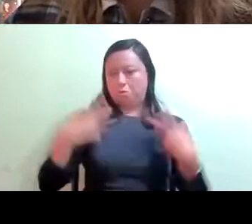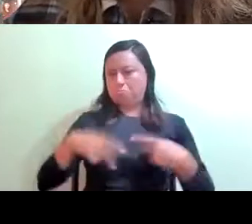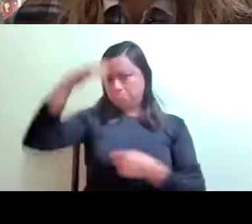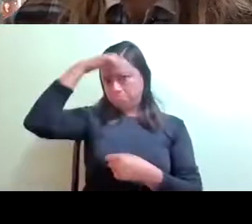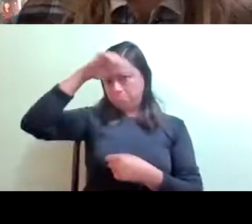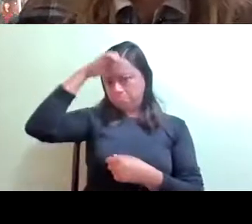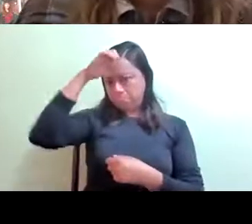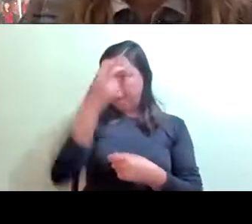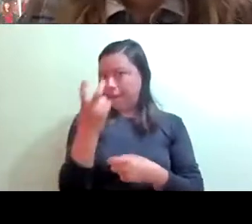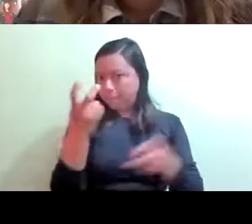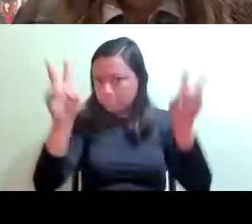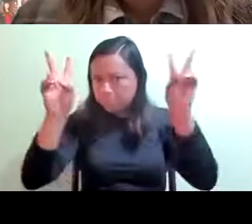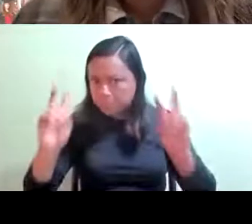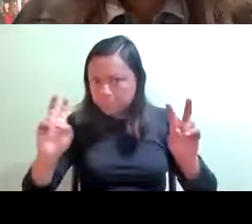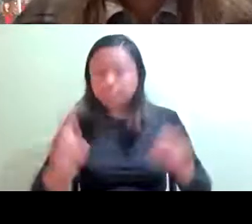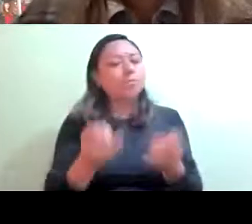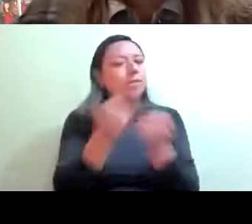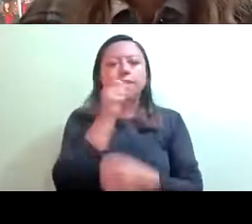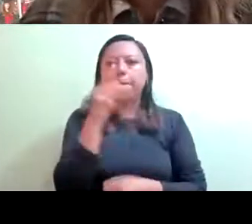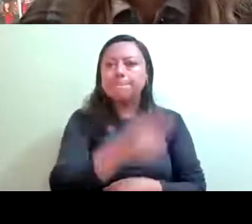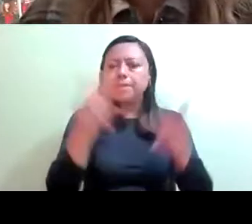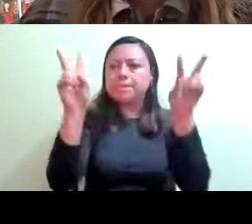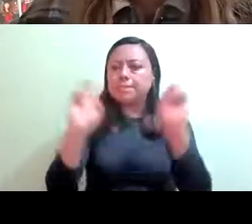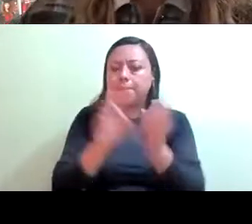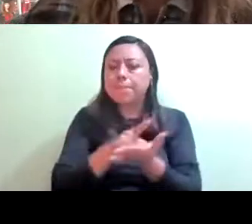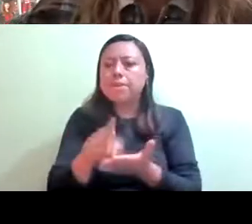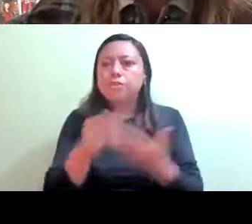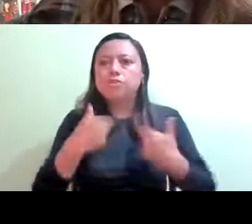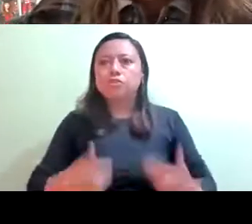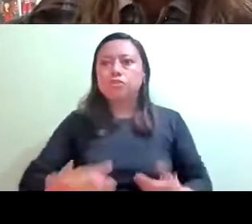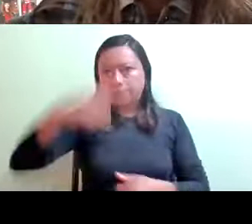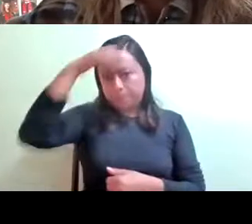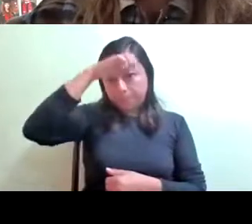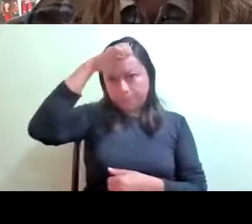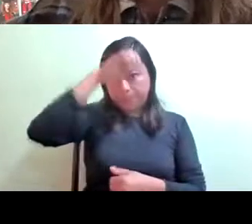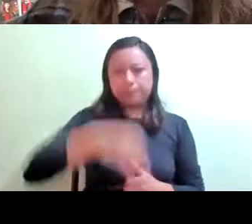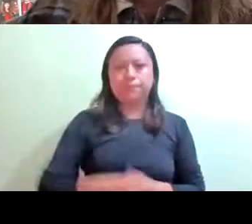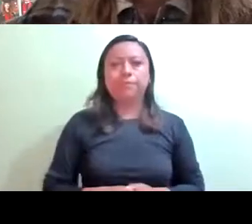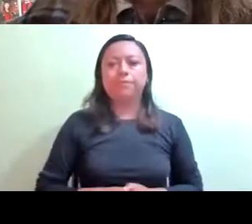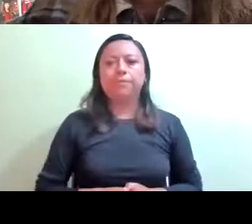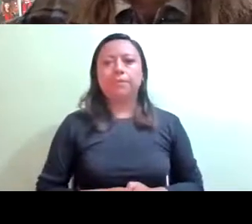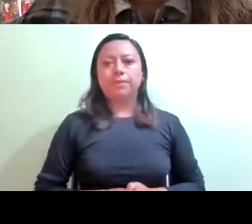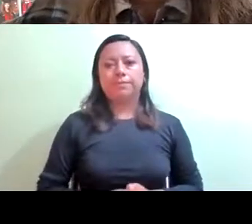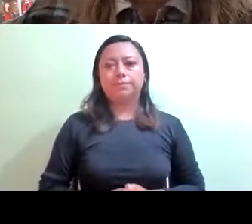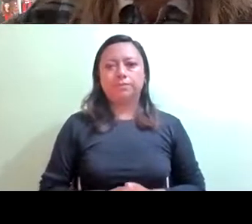materia y también en la materia de derechos humanos. En esta irrupción de la